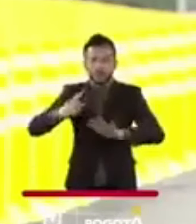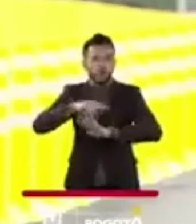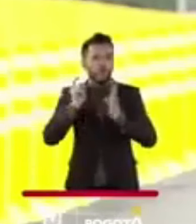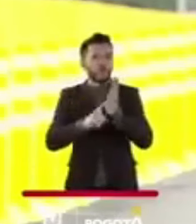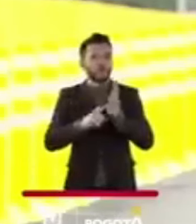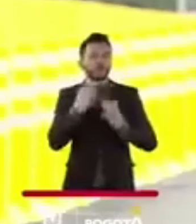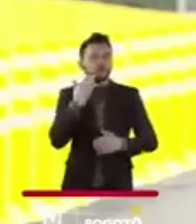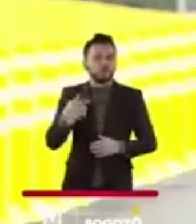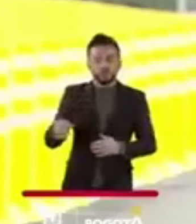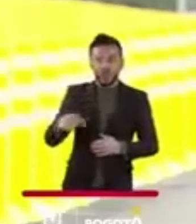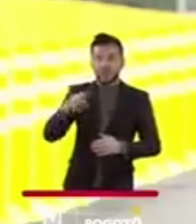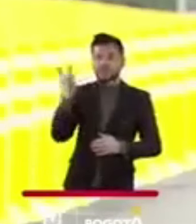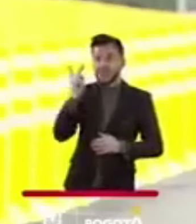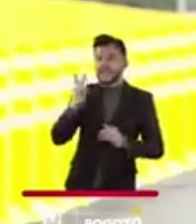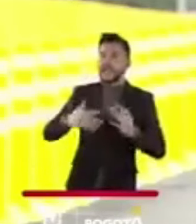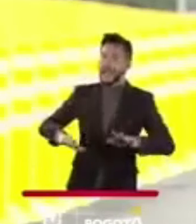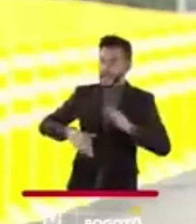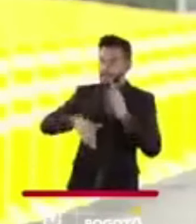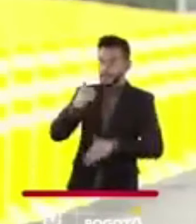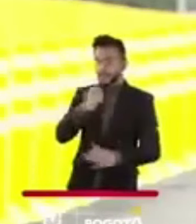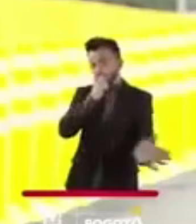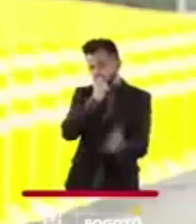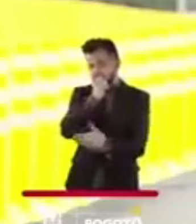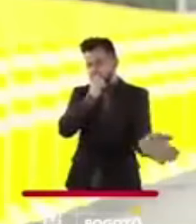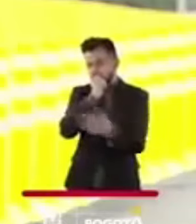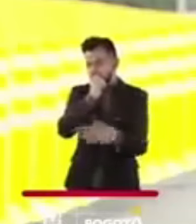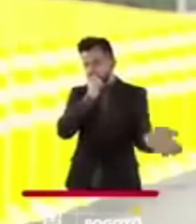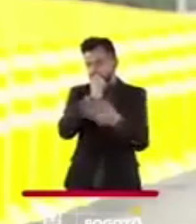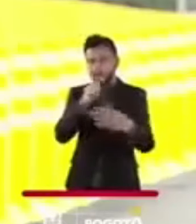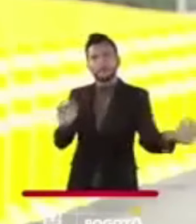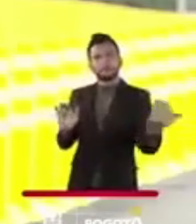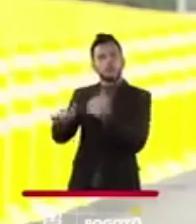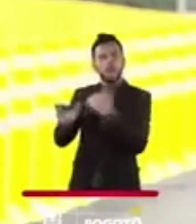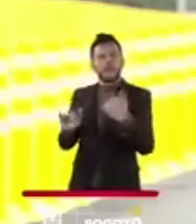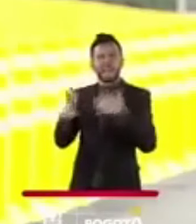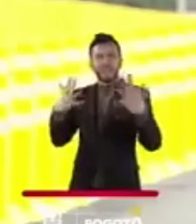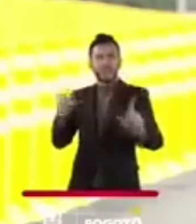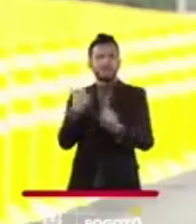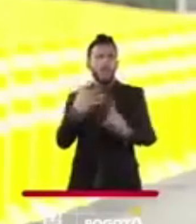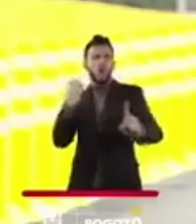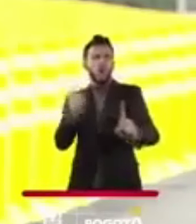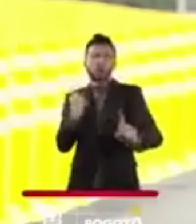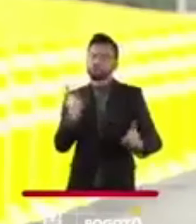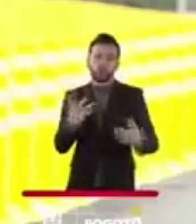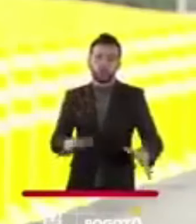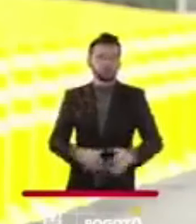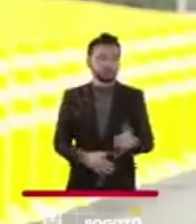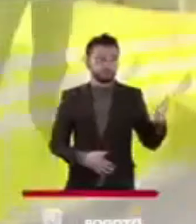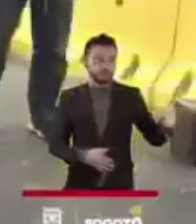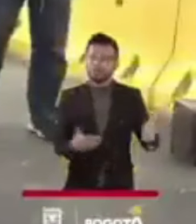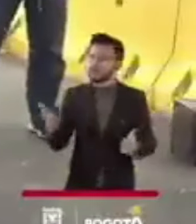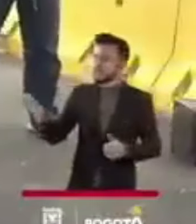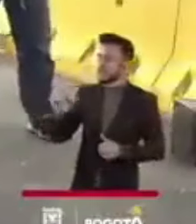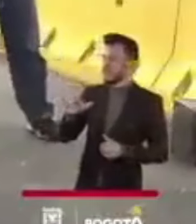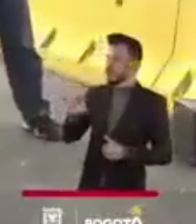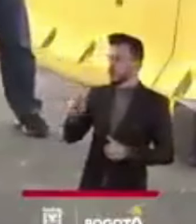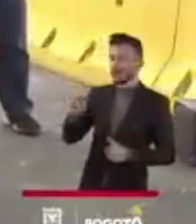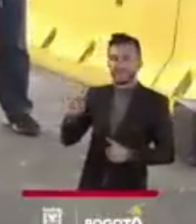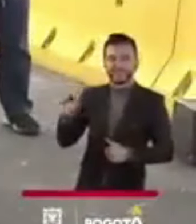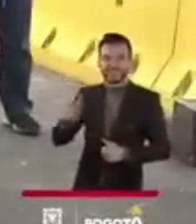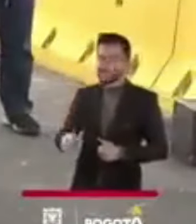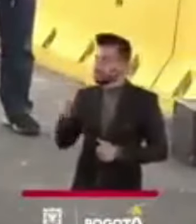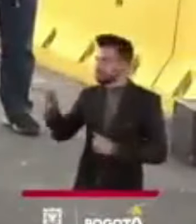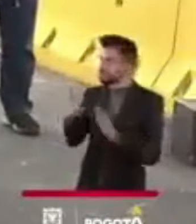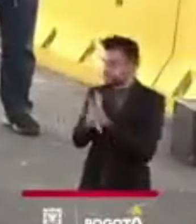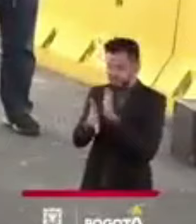y carreras de la ciudad sin embargo hay un avance con la prueba de vigas para la construcción del viaducto de la línea un del metro que es